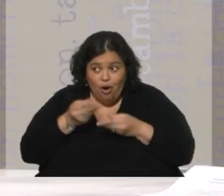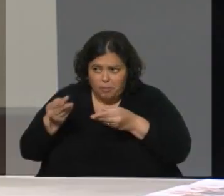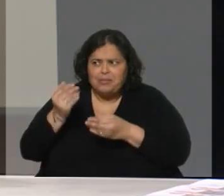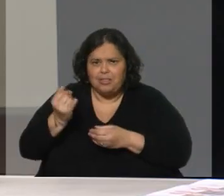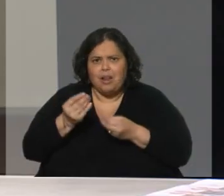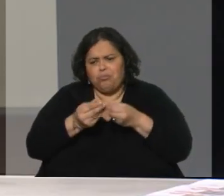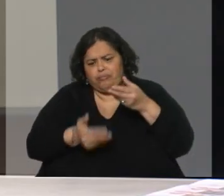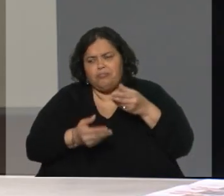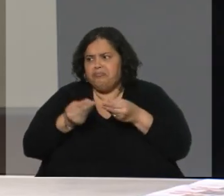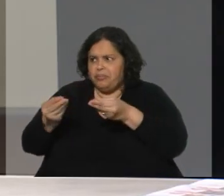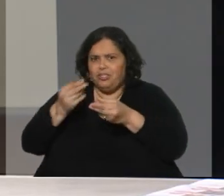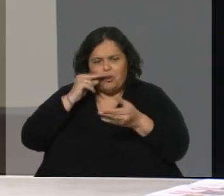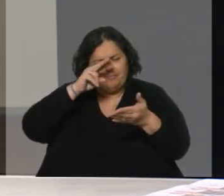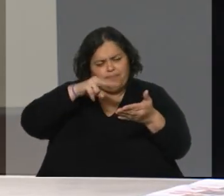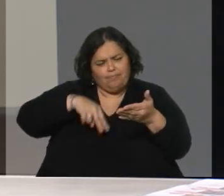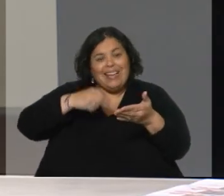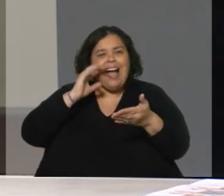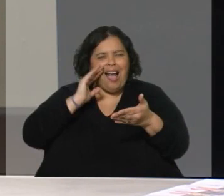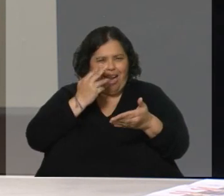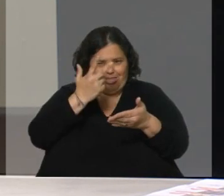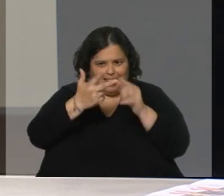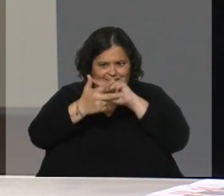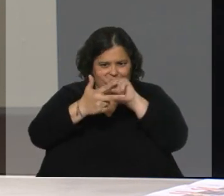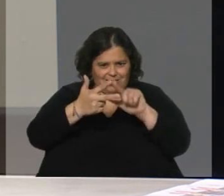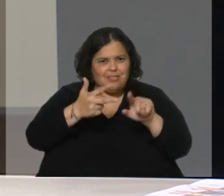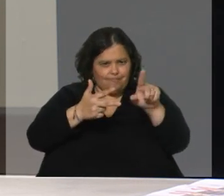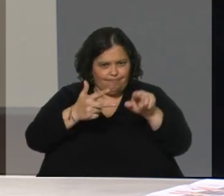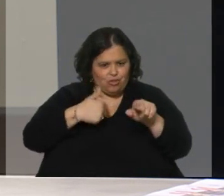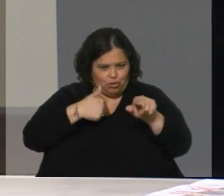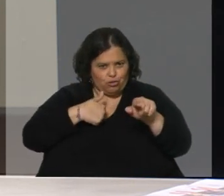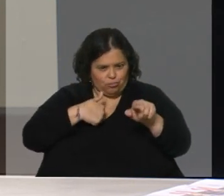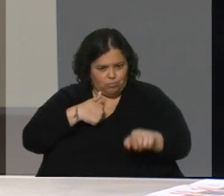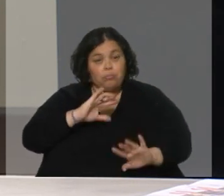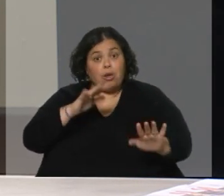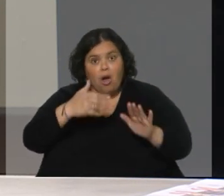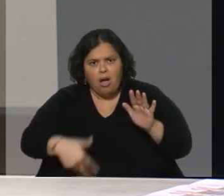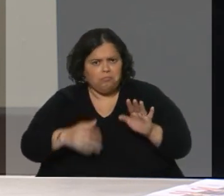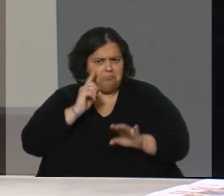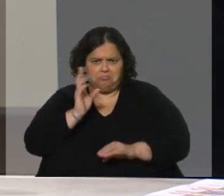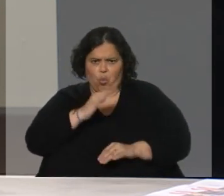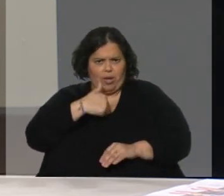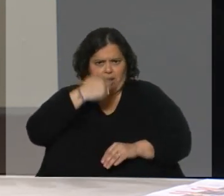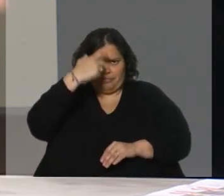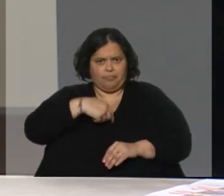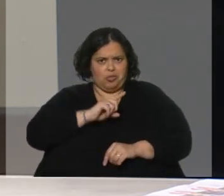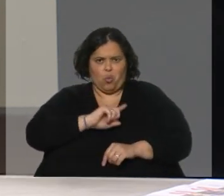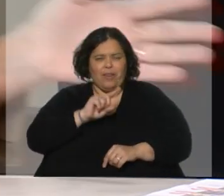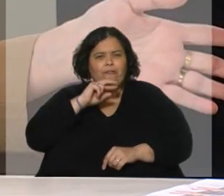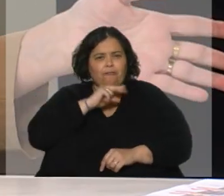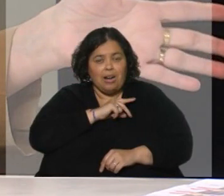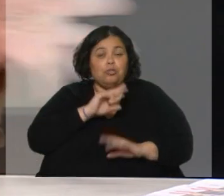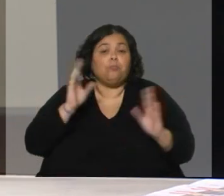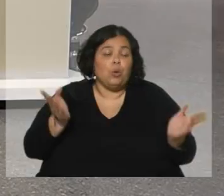de hojas y yo cuando miro reconocí tres y todo lo demás no y bueno yo tenía a ver ustedes